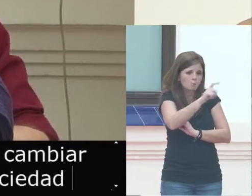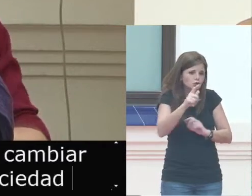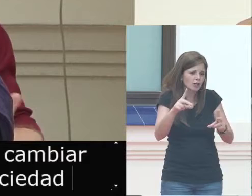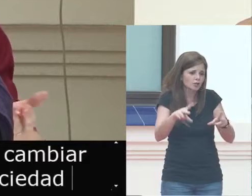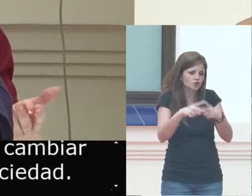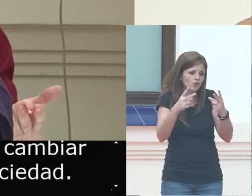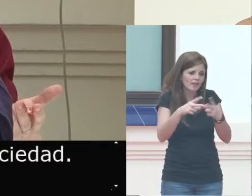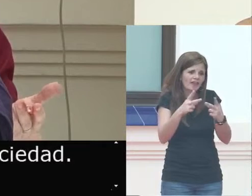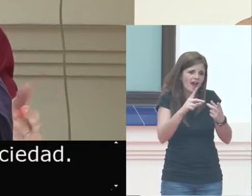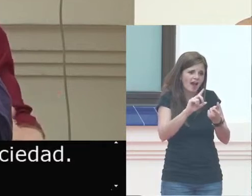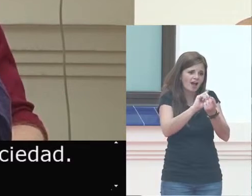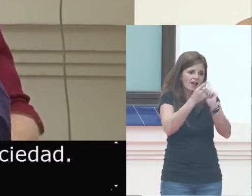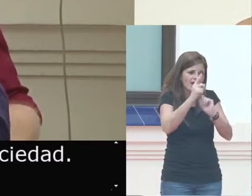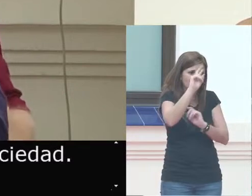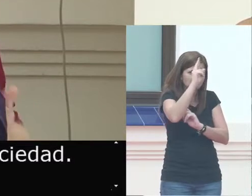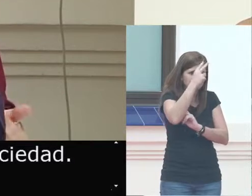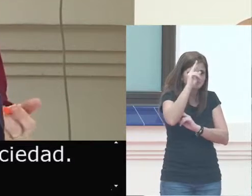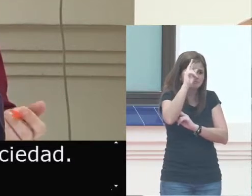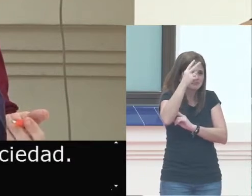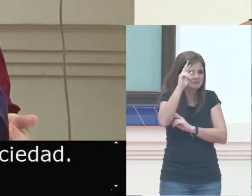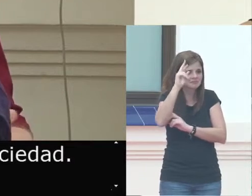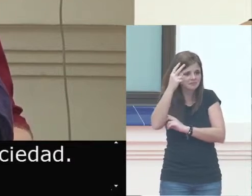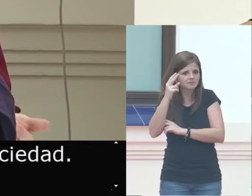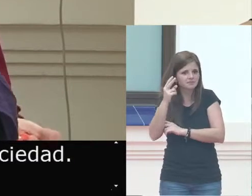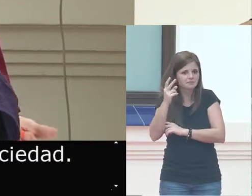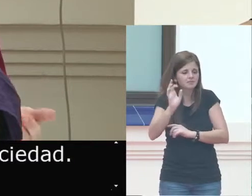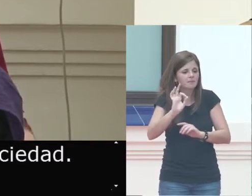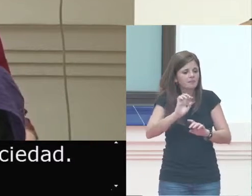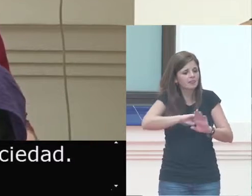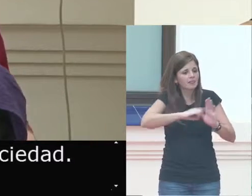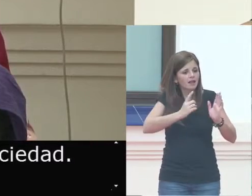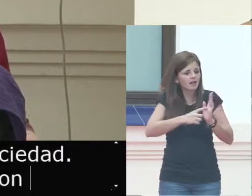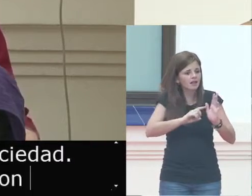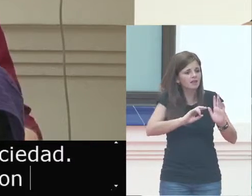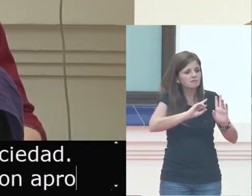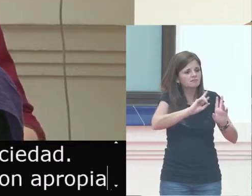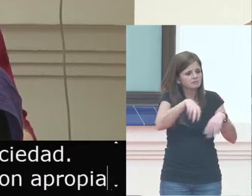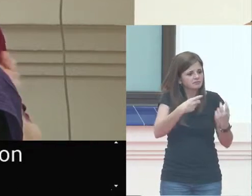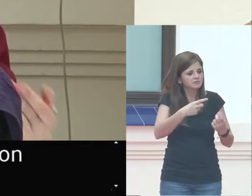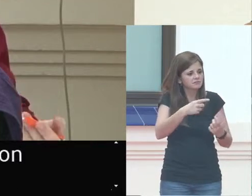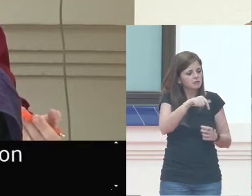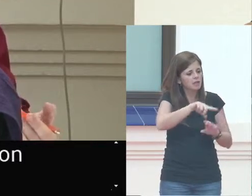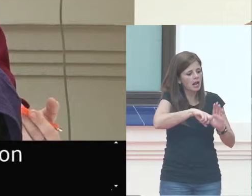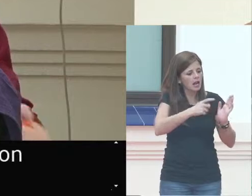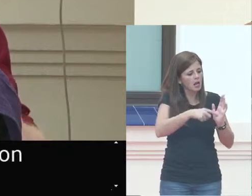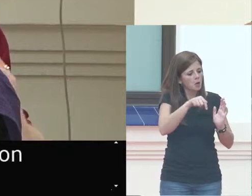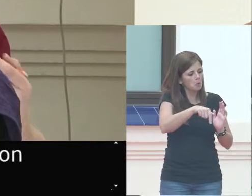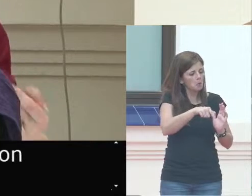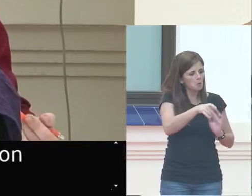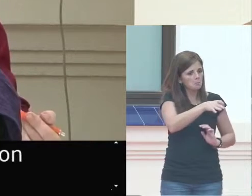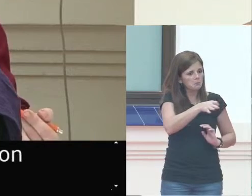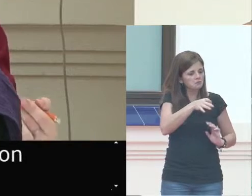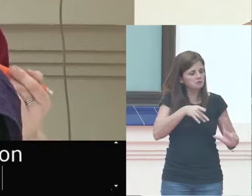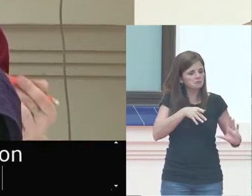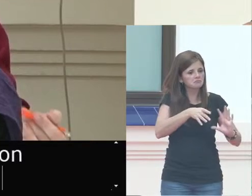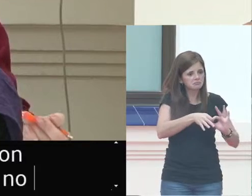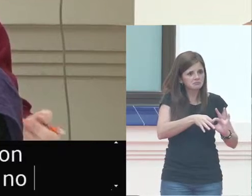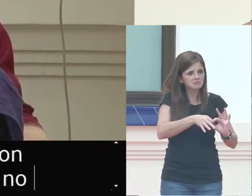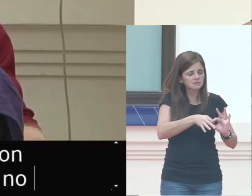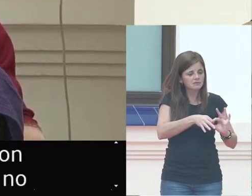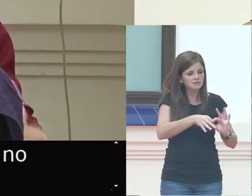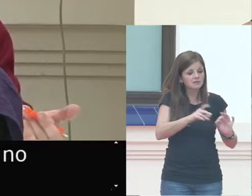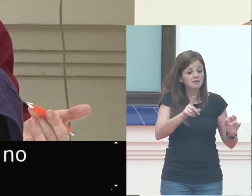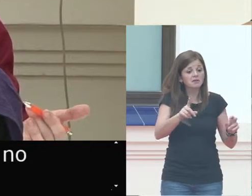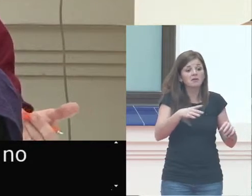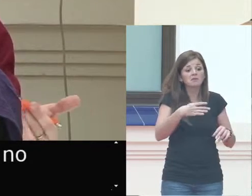vemos gran cambios de leyes que son apropiadas para hoy, que la sociedad no hubiera